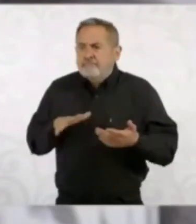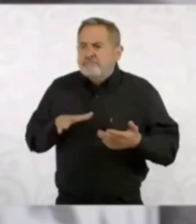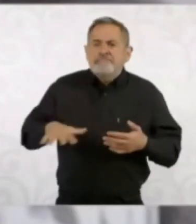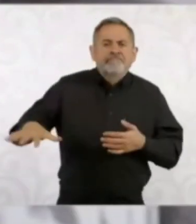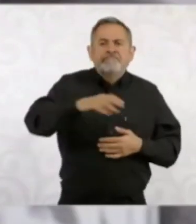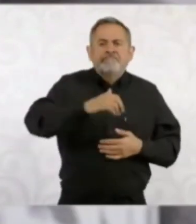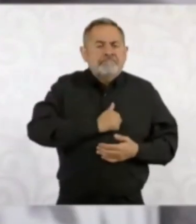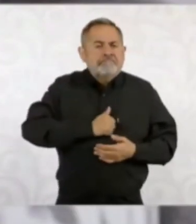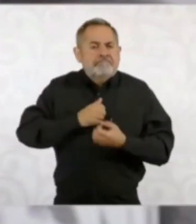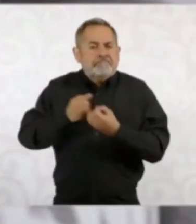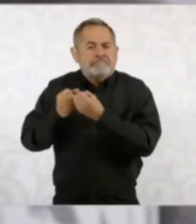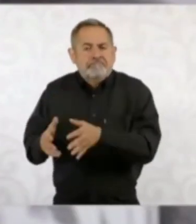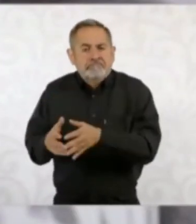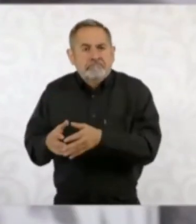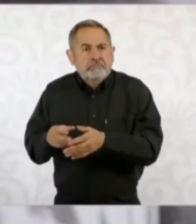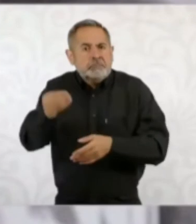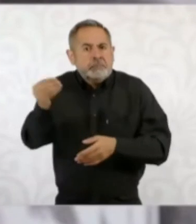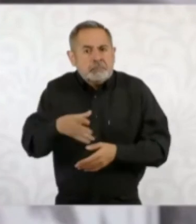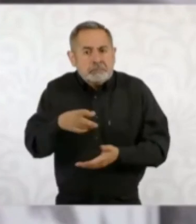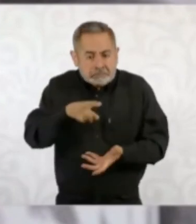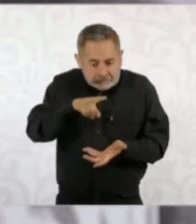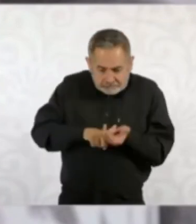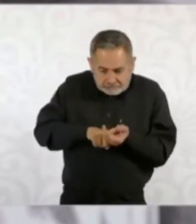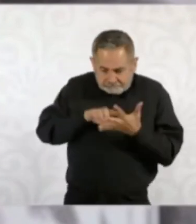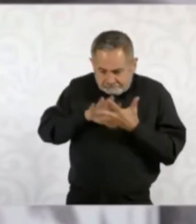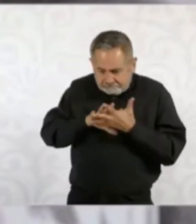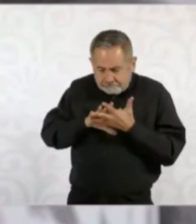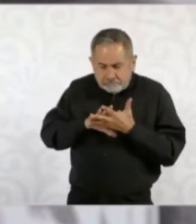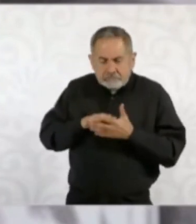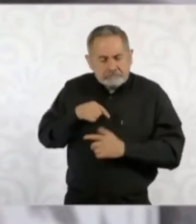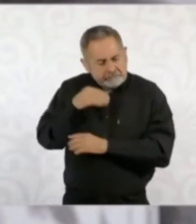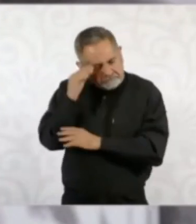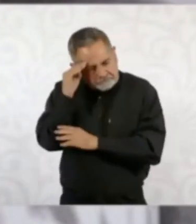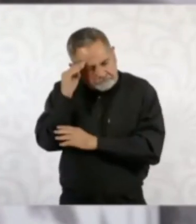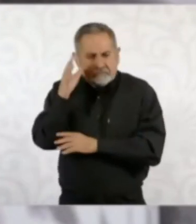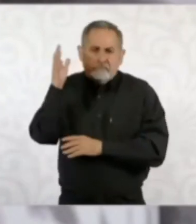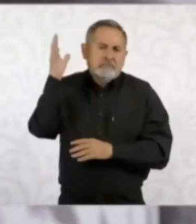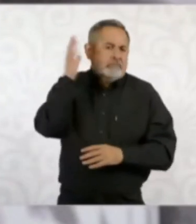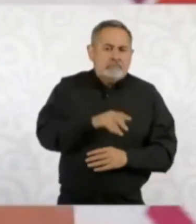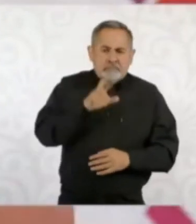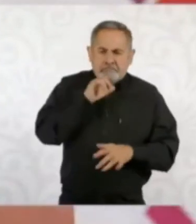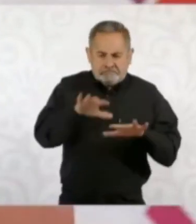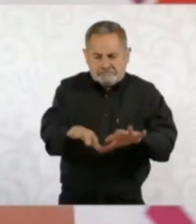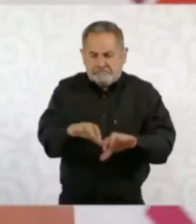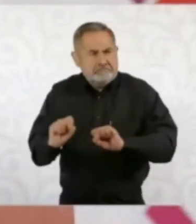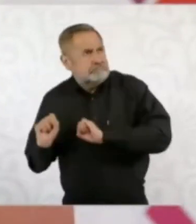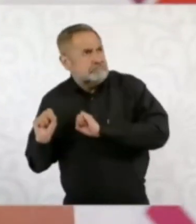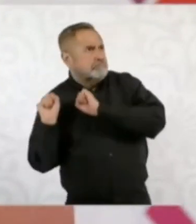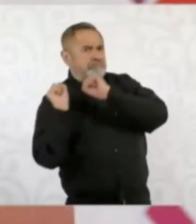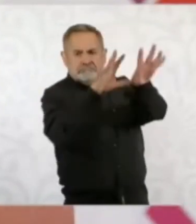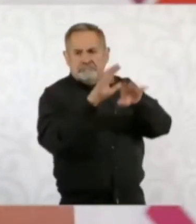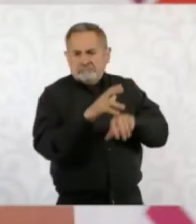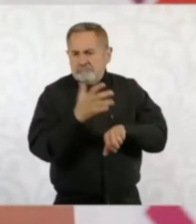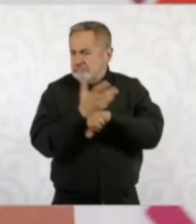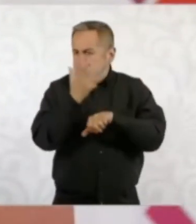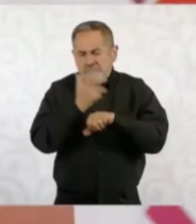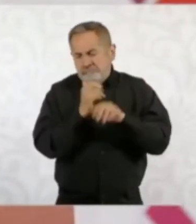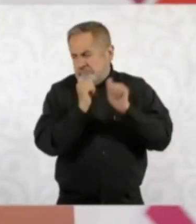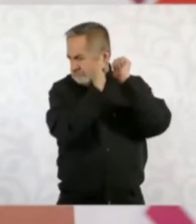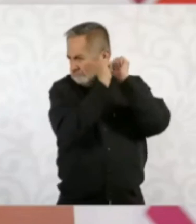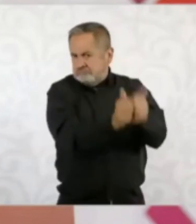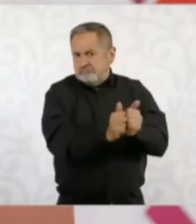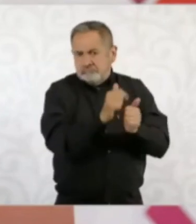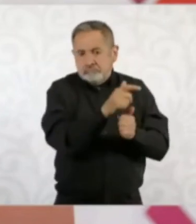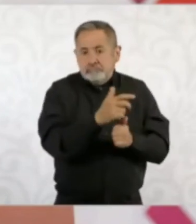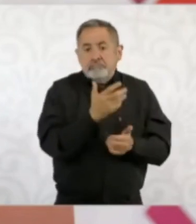de México. Principalmente, esos fueron los criterios que se toman en cuenta para sacarlos de nuestro país. A eso se le suma que había una solicitud